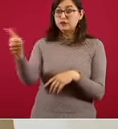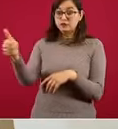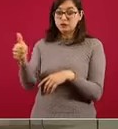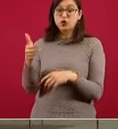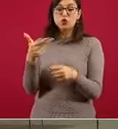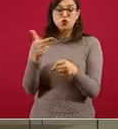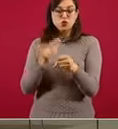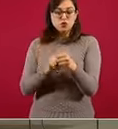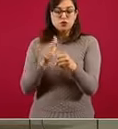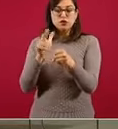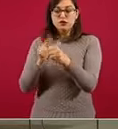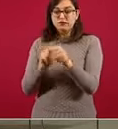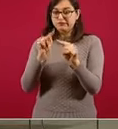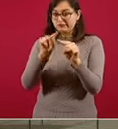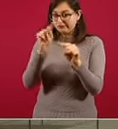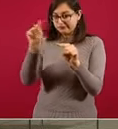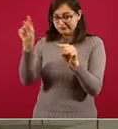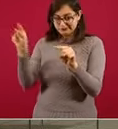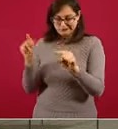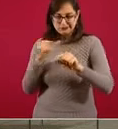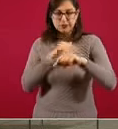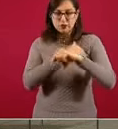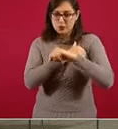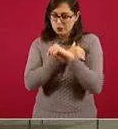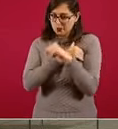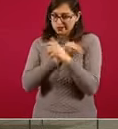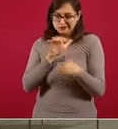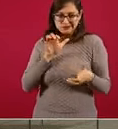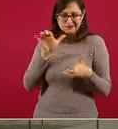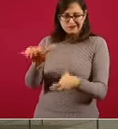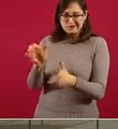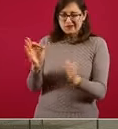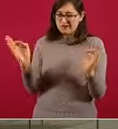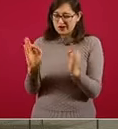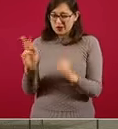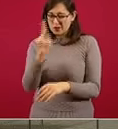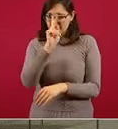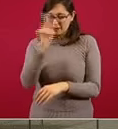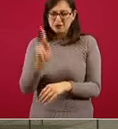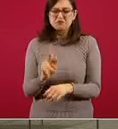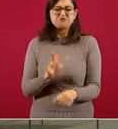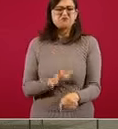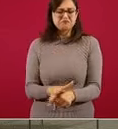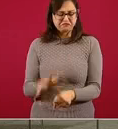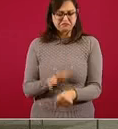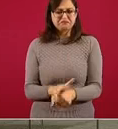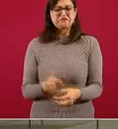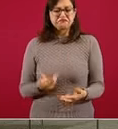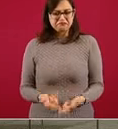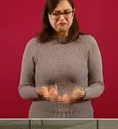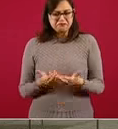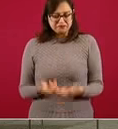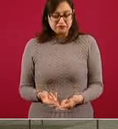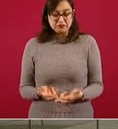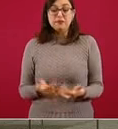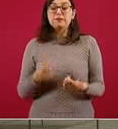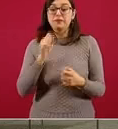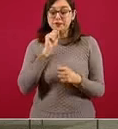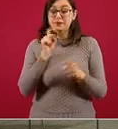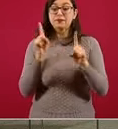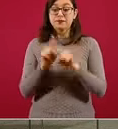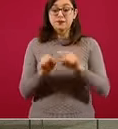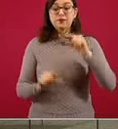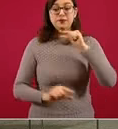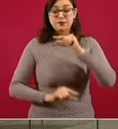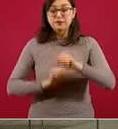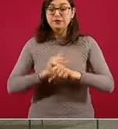otros lugares también ultracongeladores. Para la cantidad que estamos recibiendo es suficiente, se está buscando también expandir y por eso